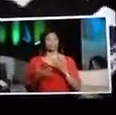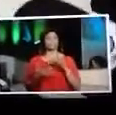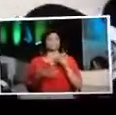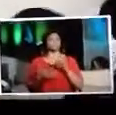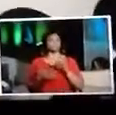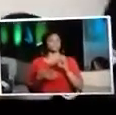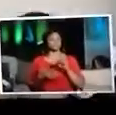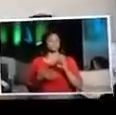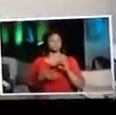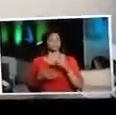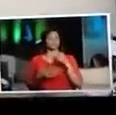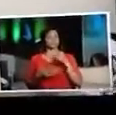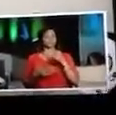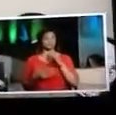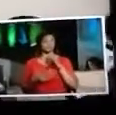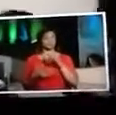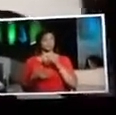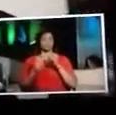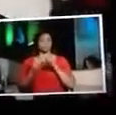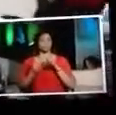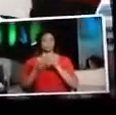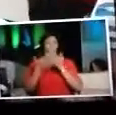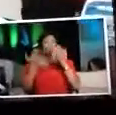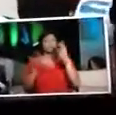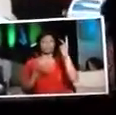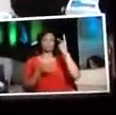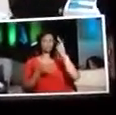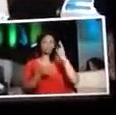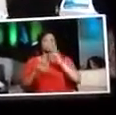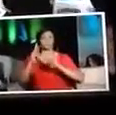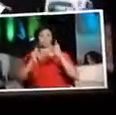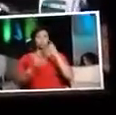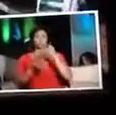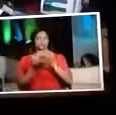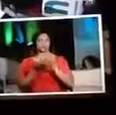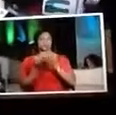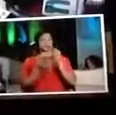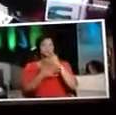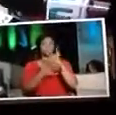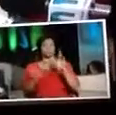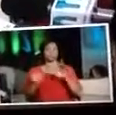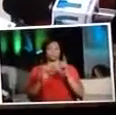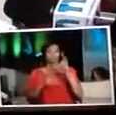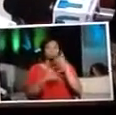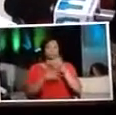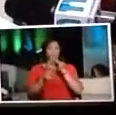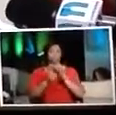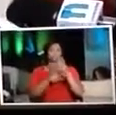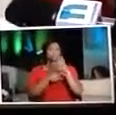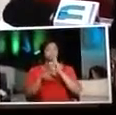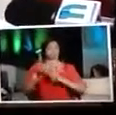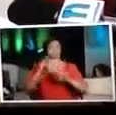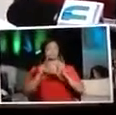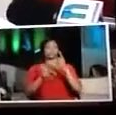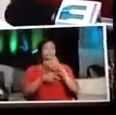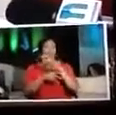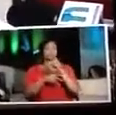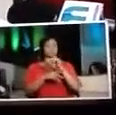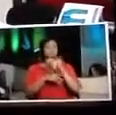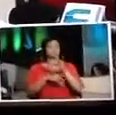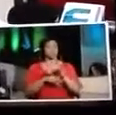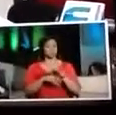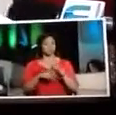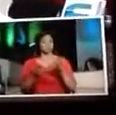Sí, por la no existencia de políticas públicas que garanticen el ejercicio pleno de la ciudadanía de